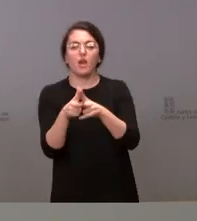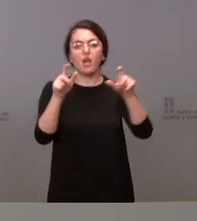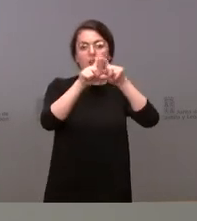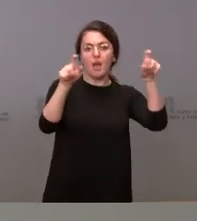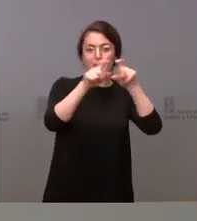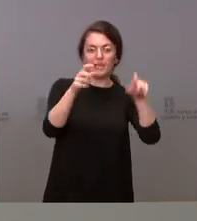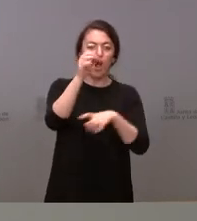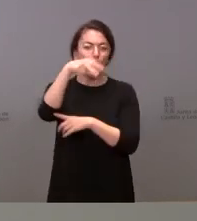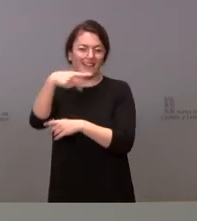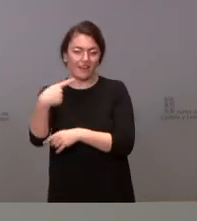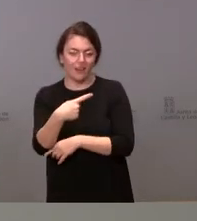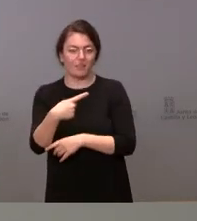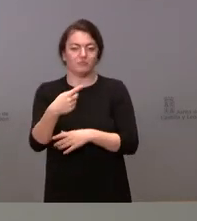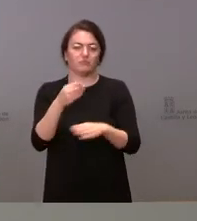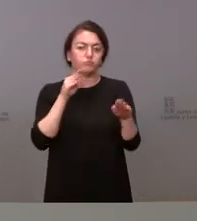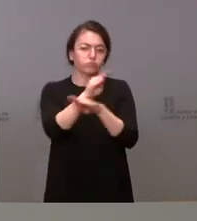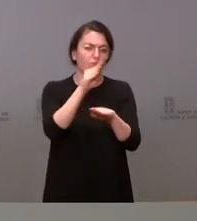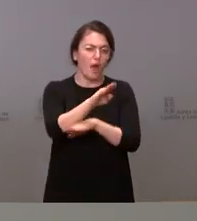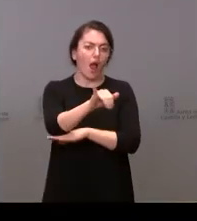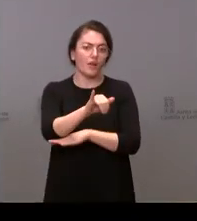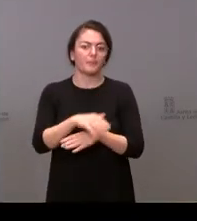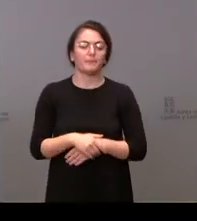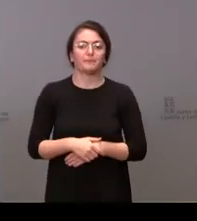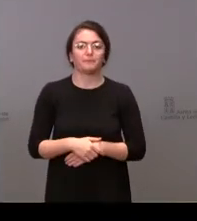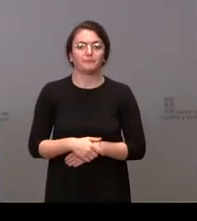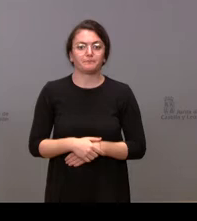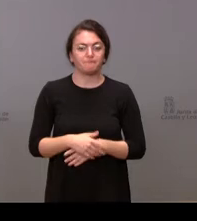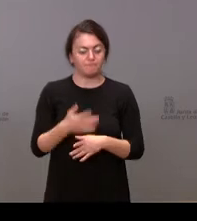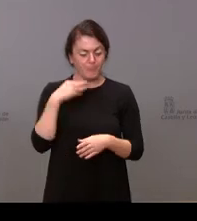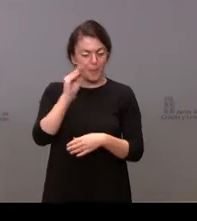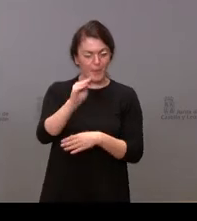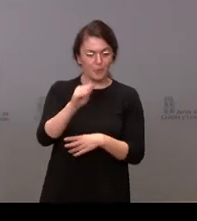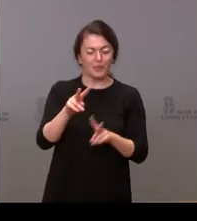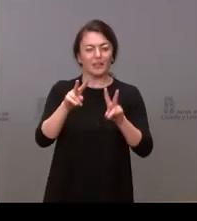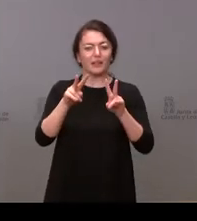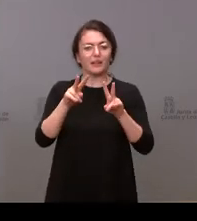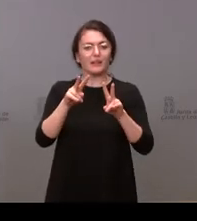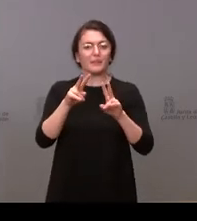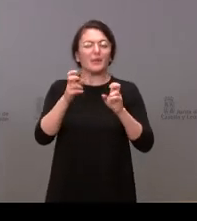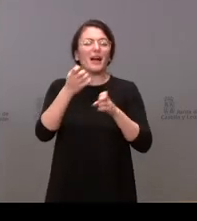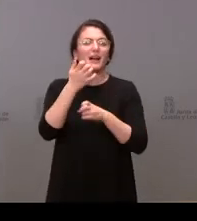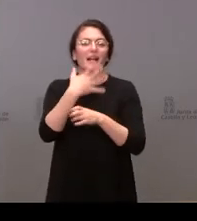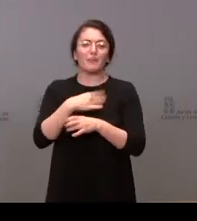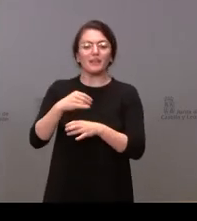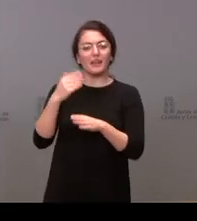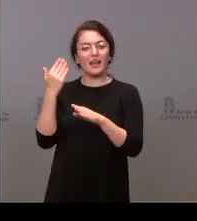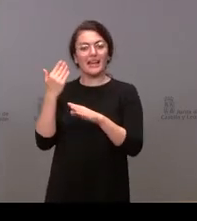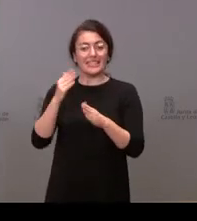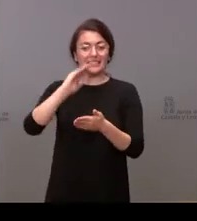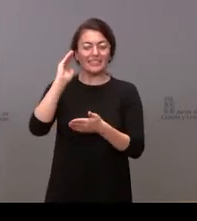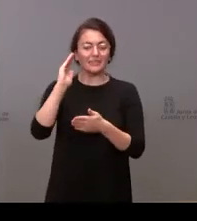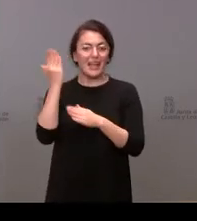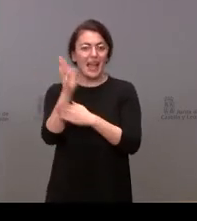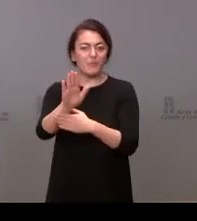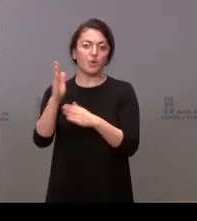gubernamentales o entidades de naturaleza privada de cualquier tipo. Y luego quería preguntarle, ¿nos podría poner un ejemplo de una sanción que le podría costar un puesto a un alto cargo en el